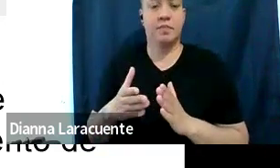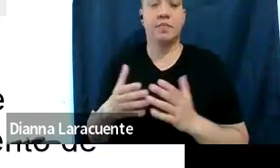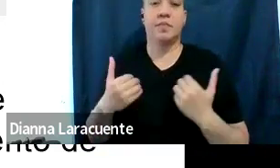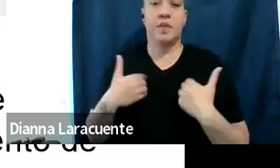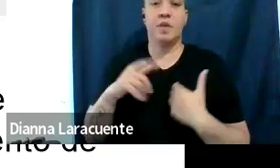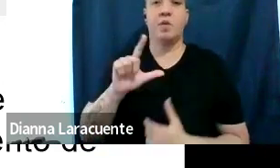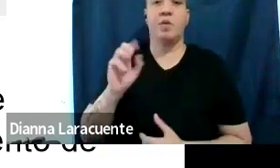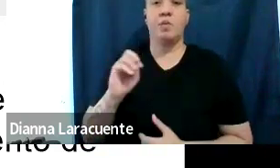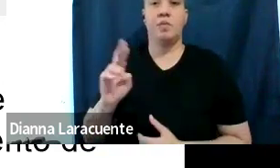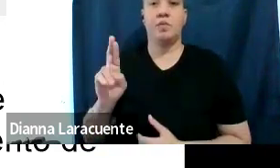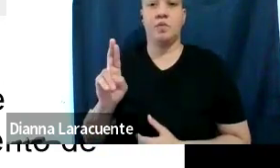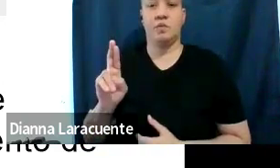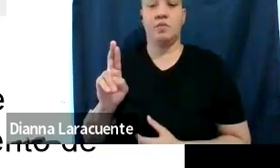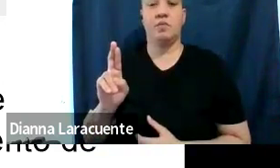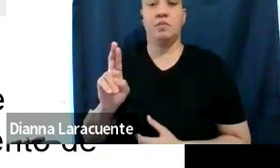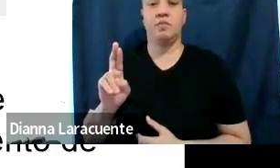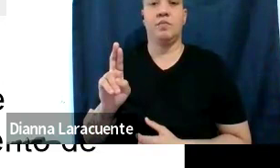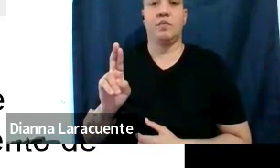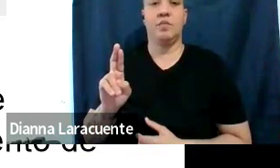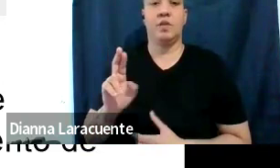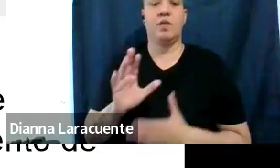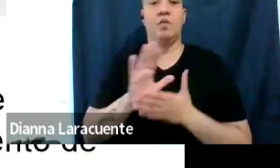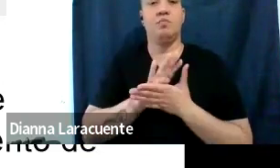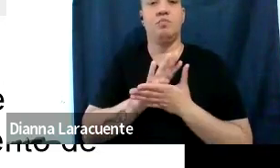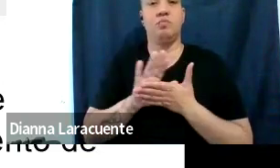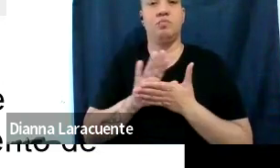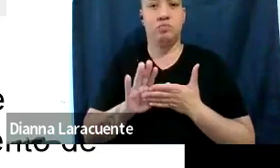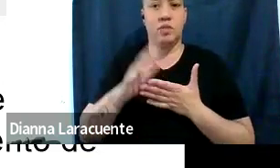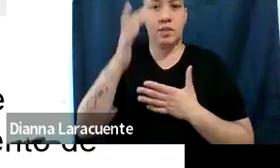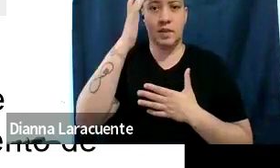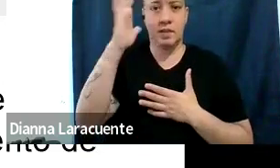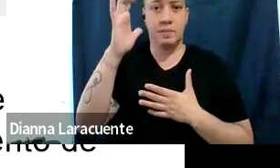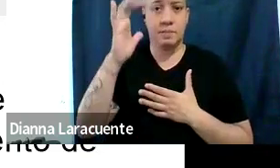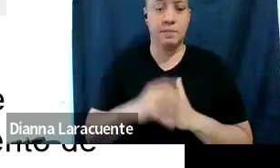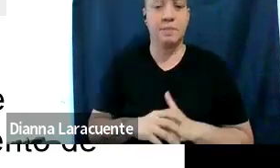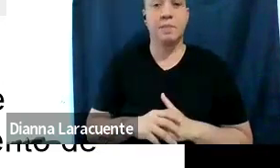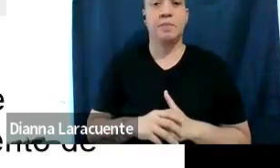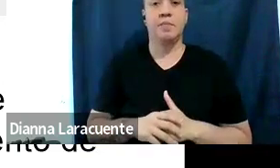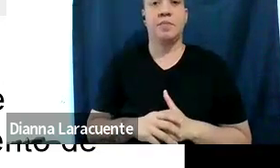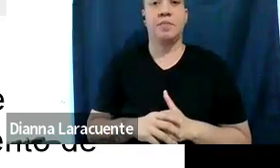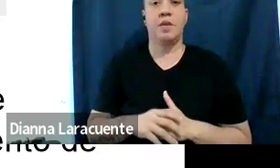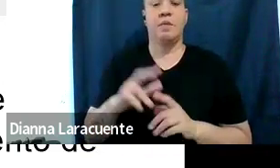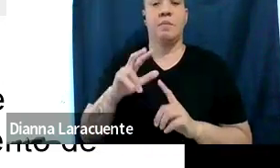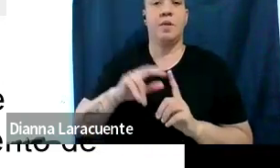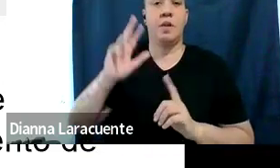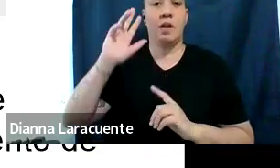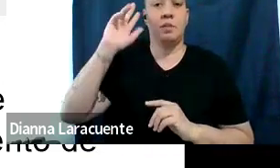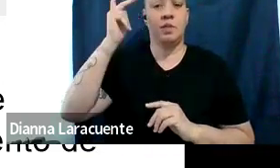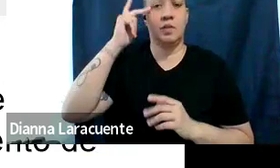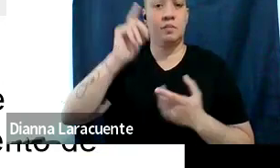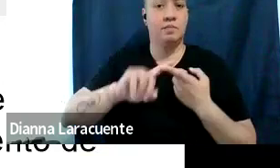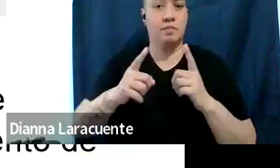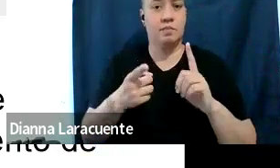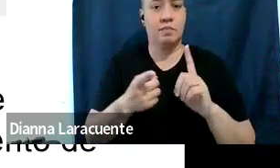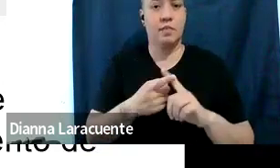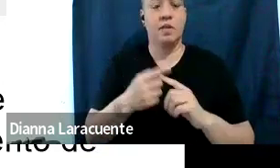Luis Muñoz Rivera lo de la serenidad intelectual que aplicaba a la política, la amistad ante